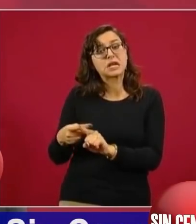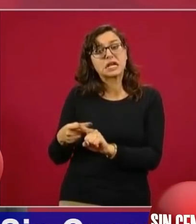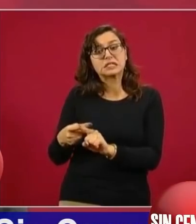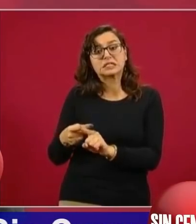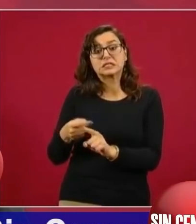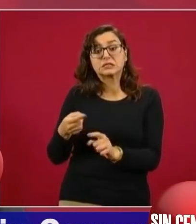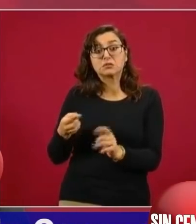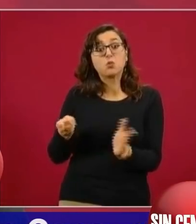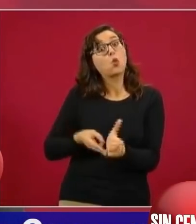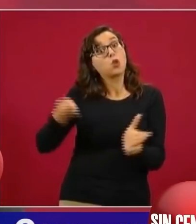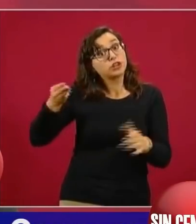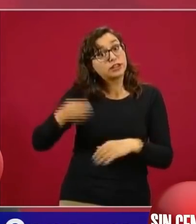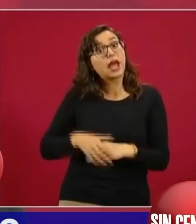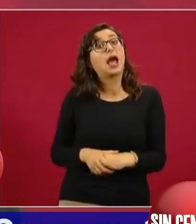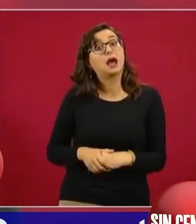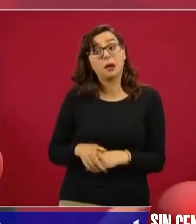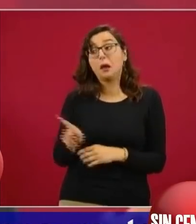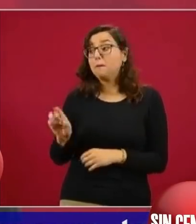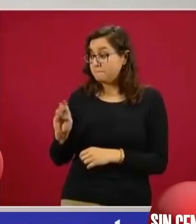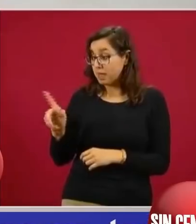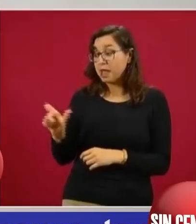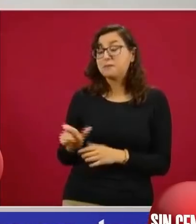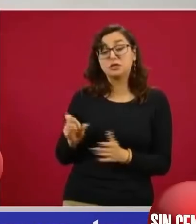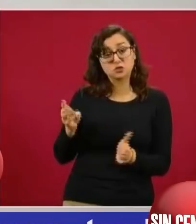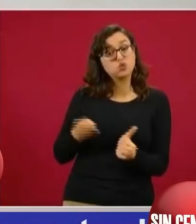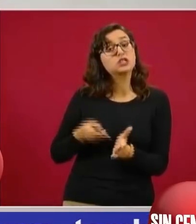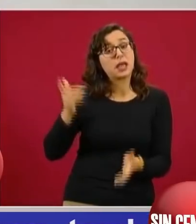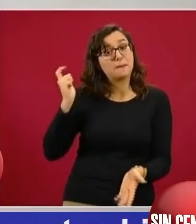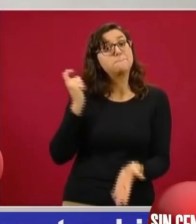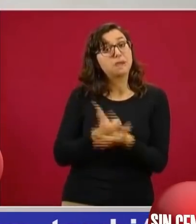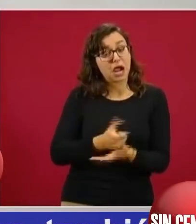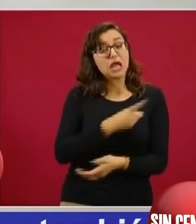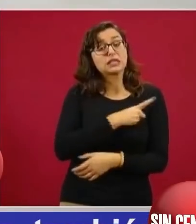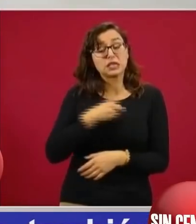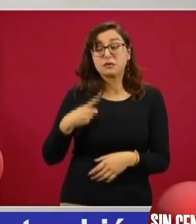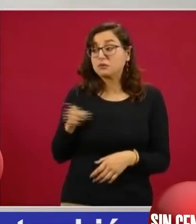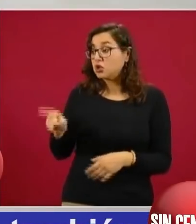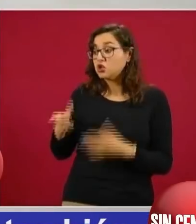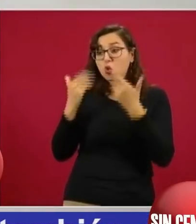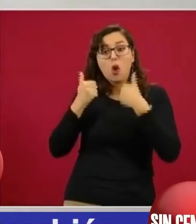las multas, porque Pemex no tiene gas y tiene que importar el gas.